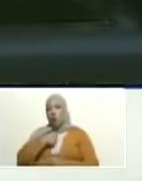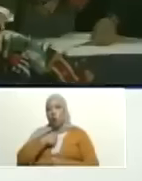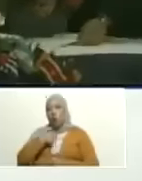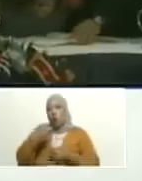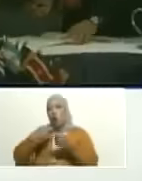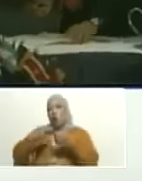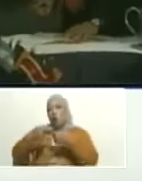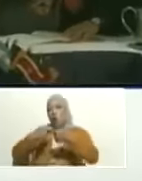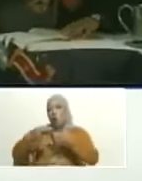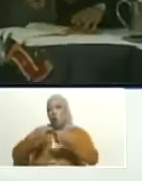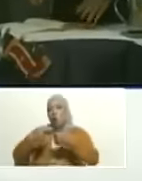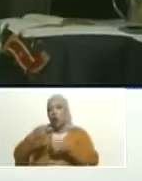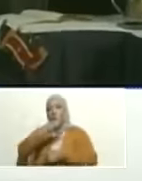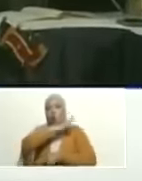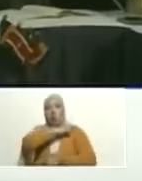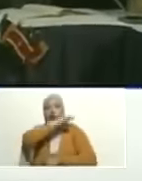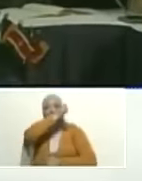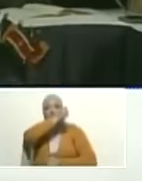coordinador jefe